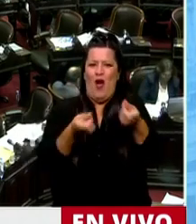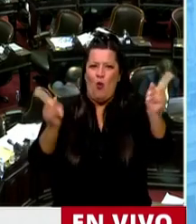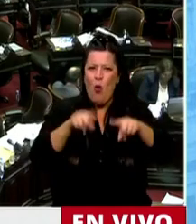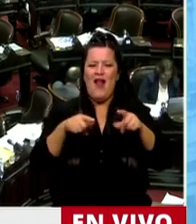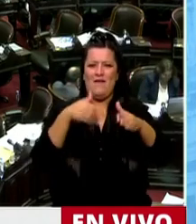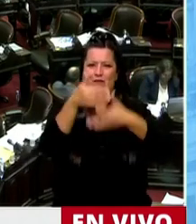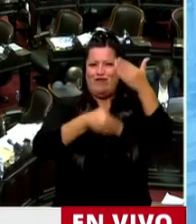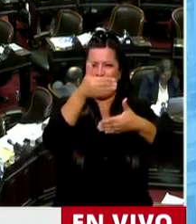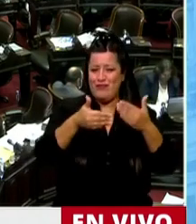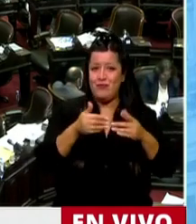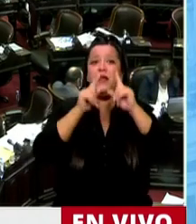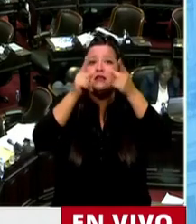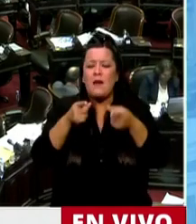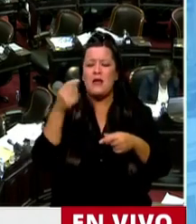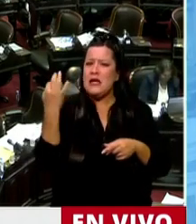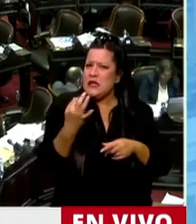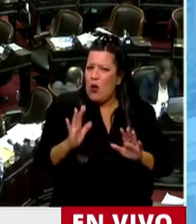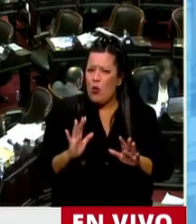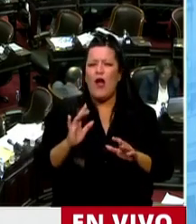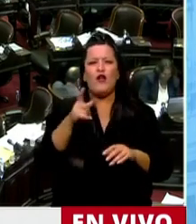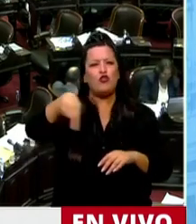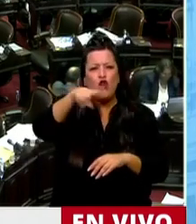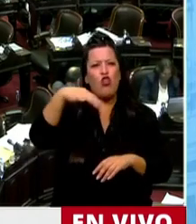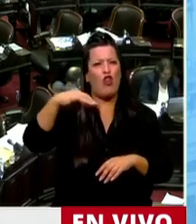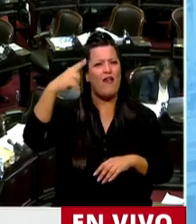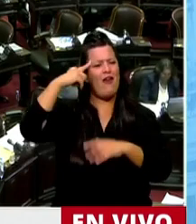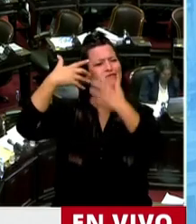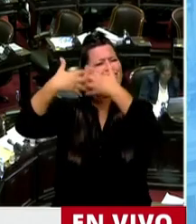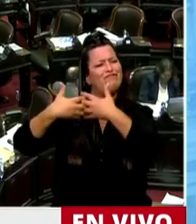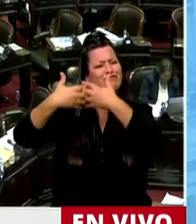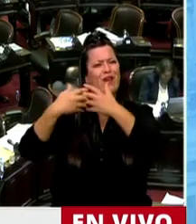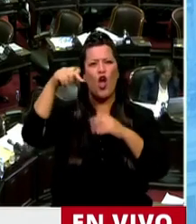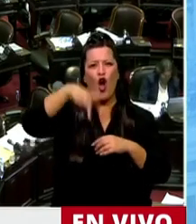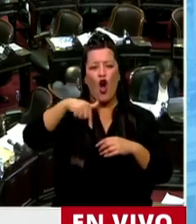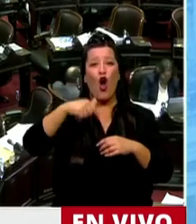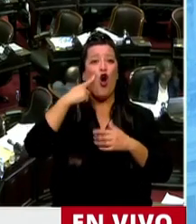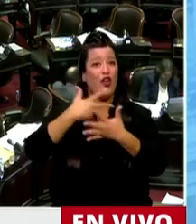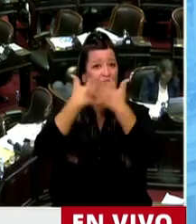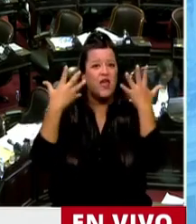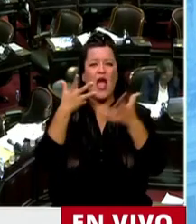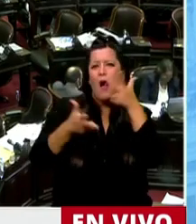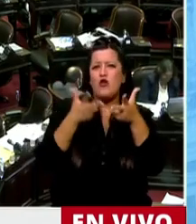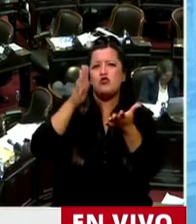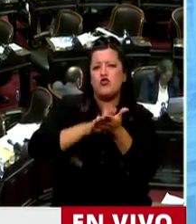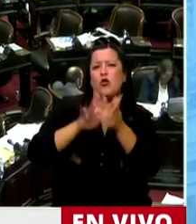Es bueno también, presidente, que reflexionemos hoy en este día donde se habló de la